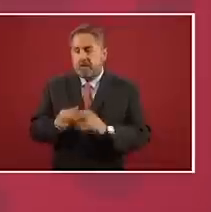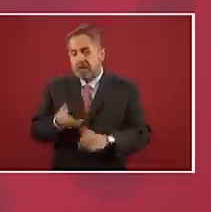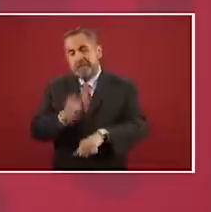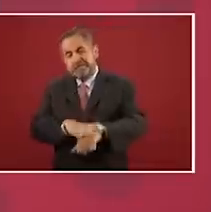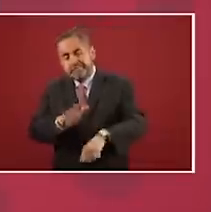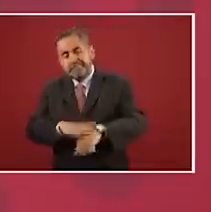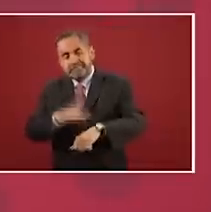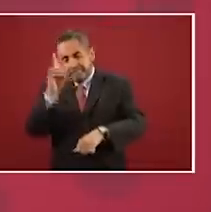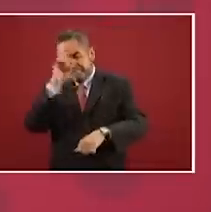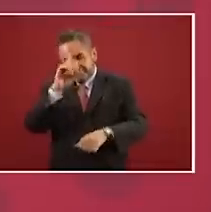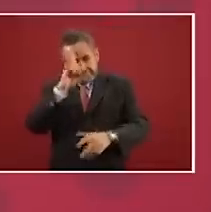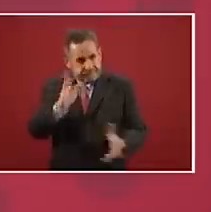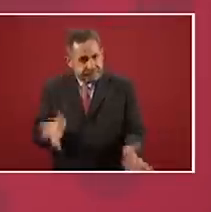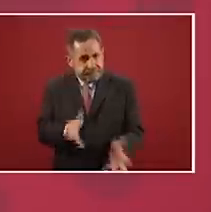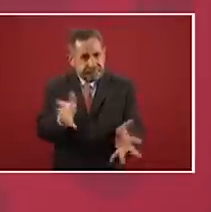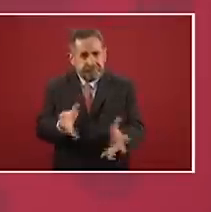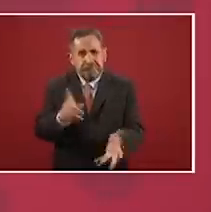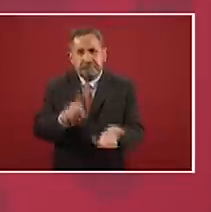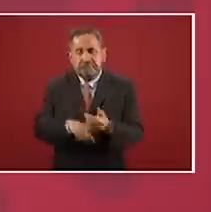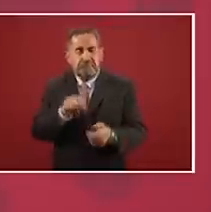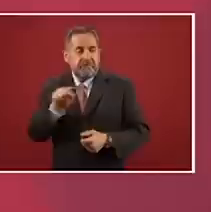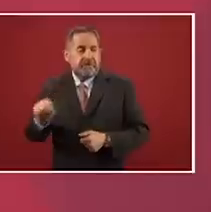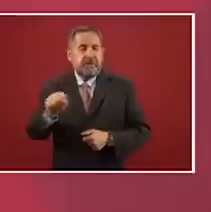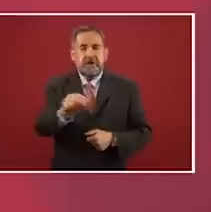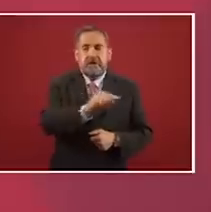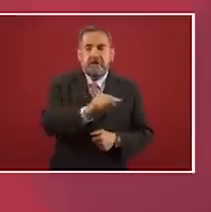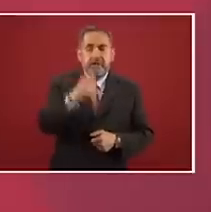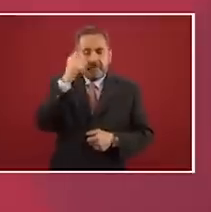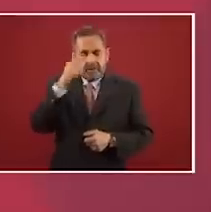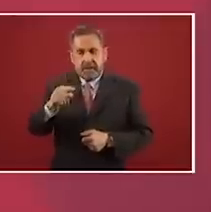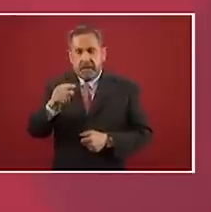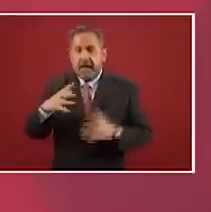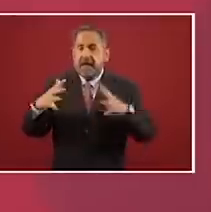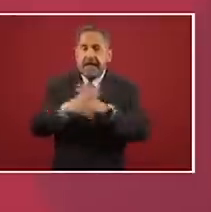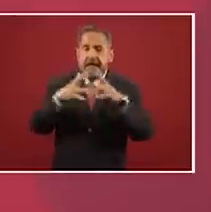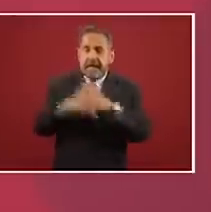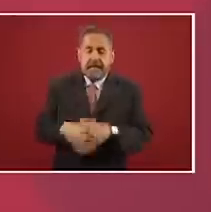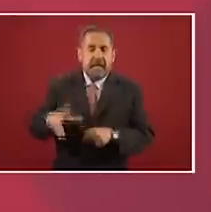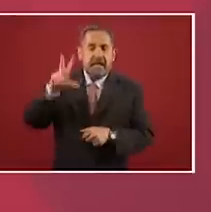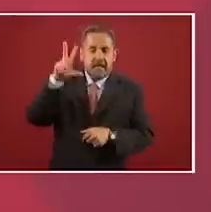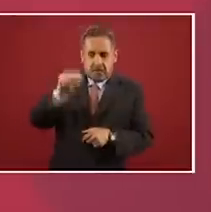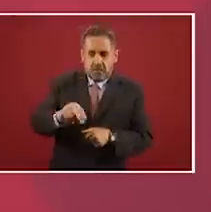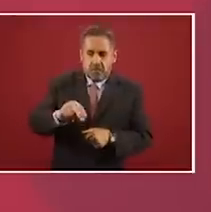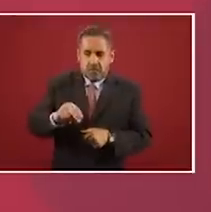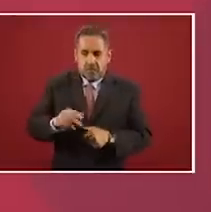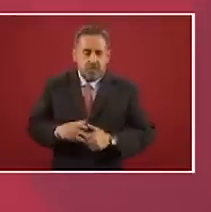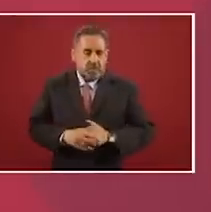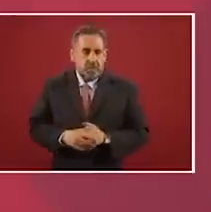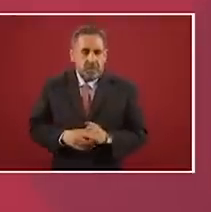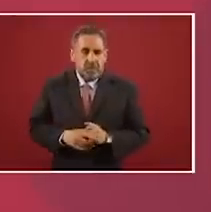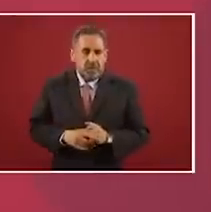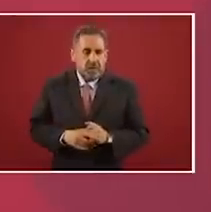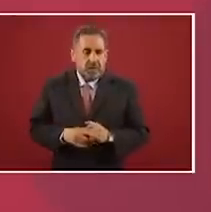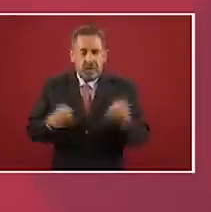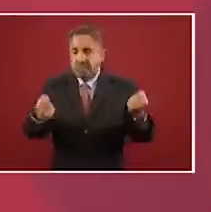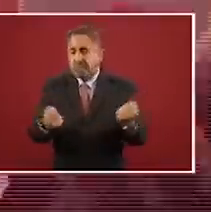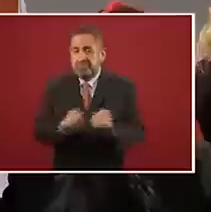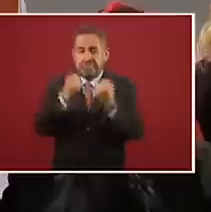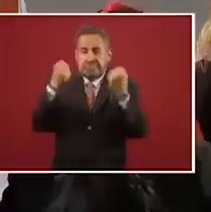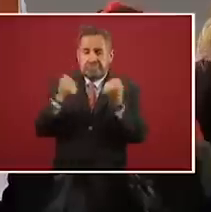exhortando a que no haya guerra, que no haya